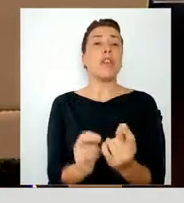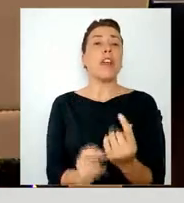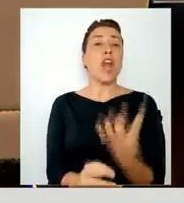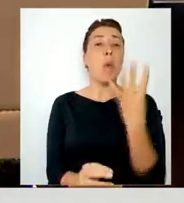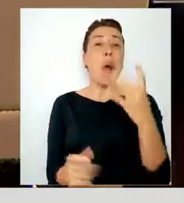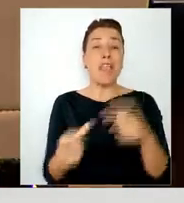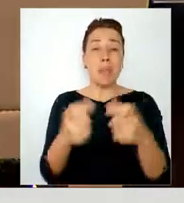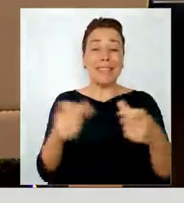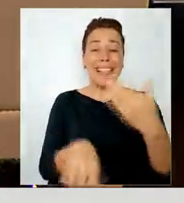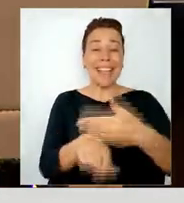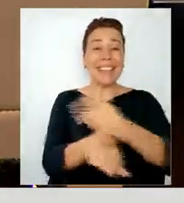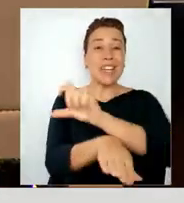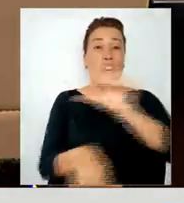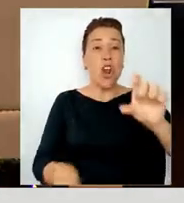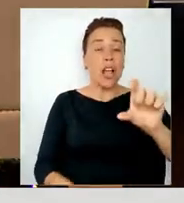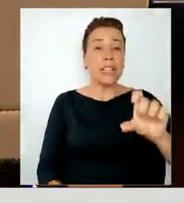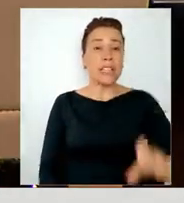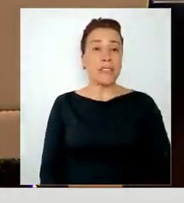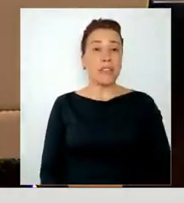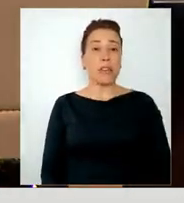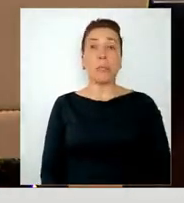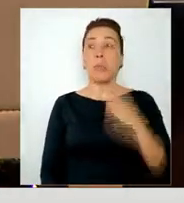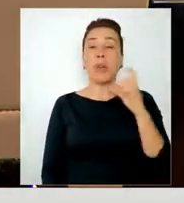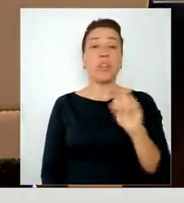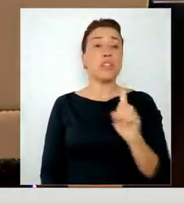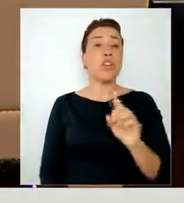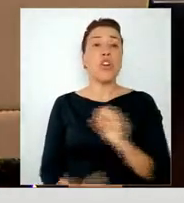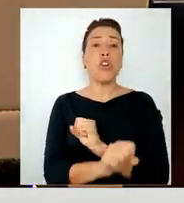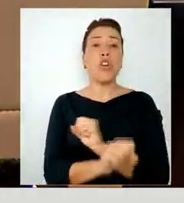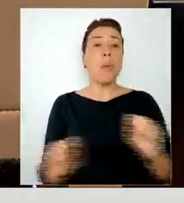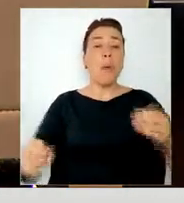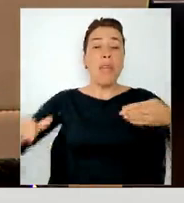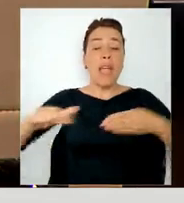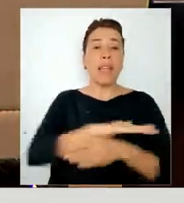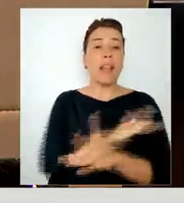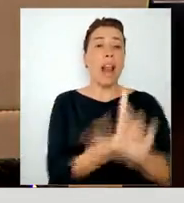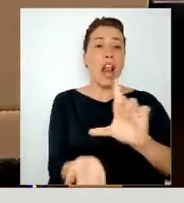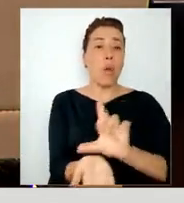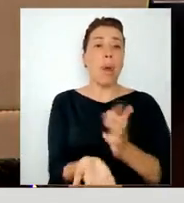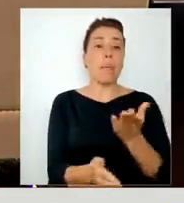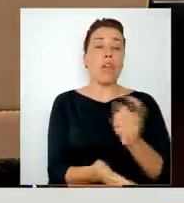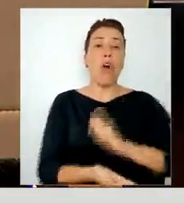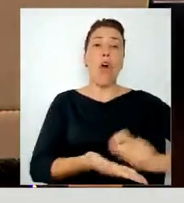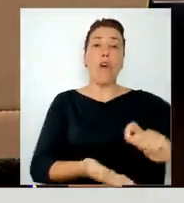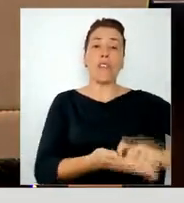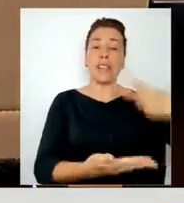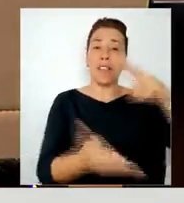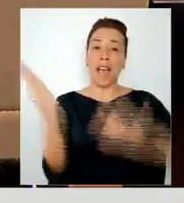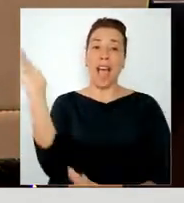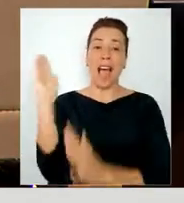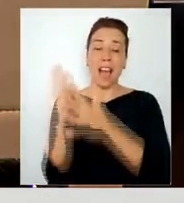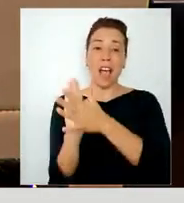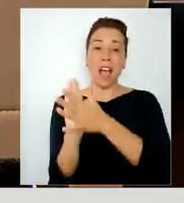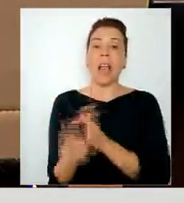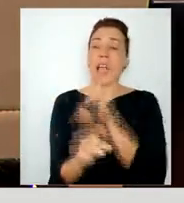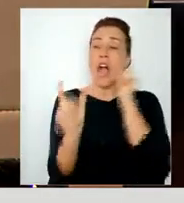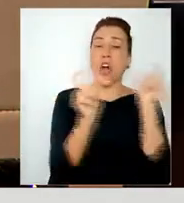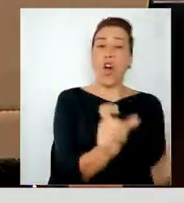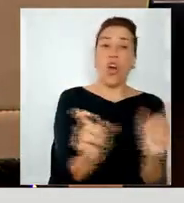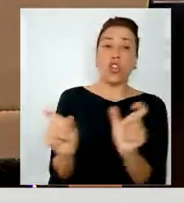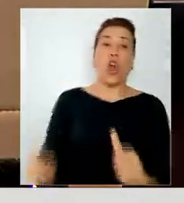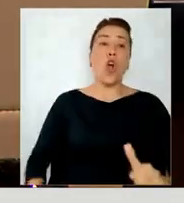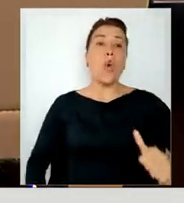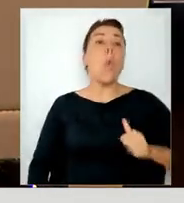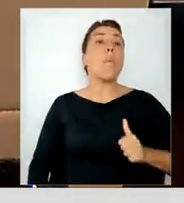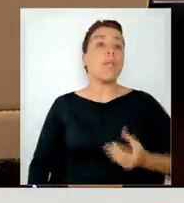de lo contrario no ingresan al sector Solicito a la oficina Regional de la araucanía fiscalizar el correcto cumplimiento de los